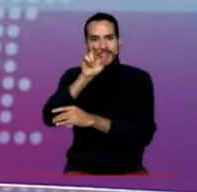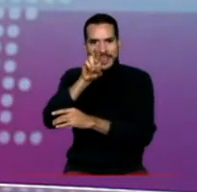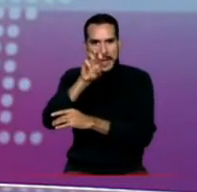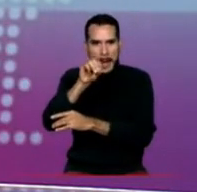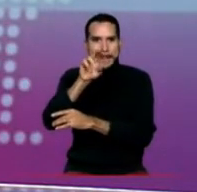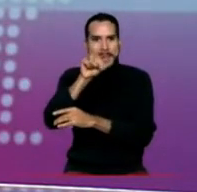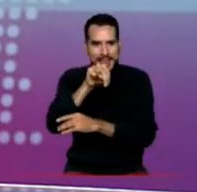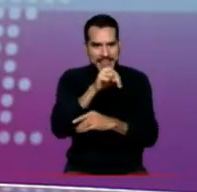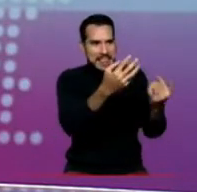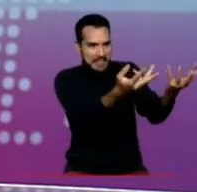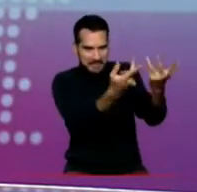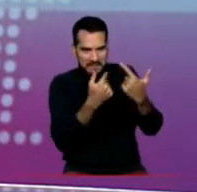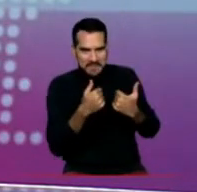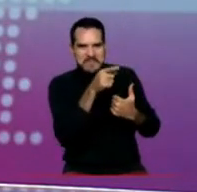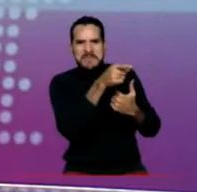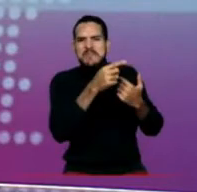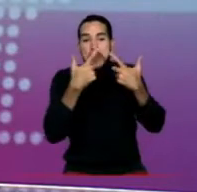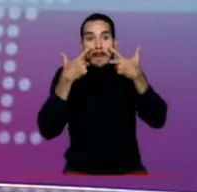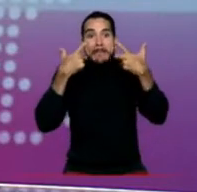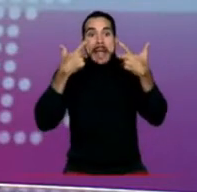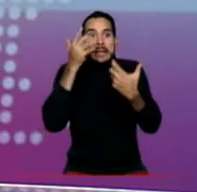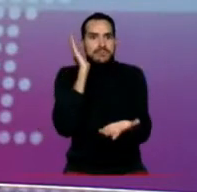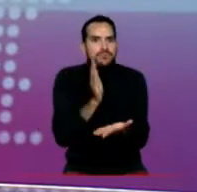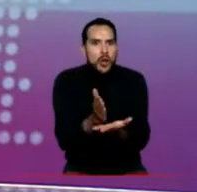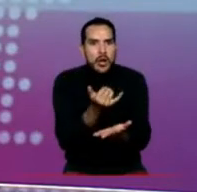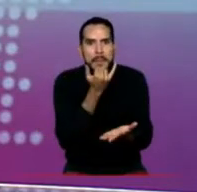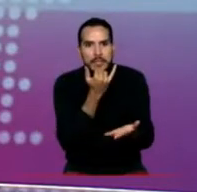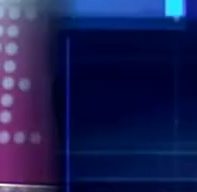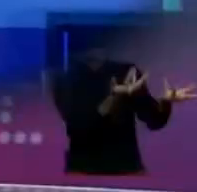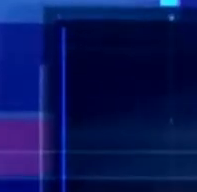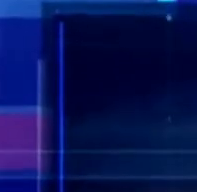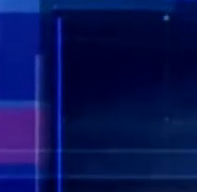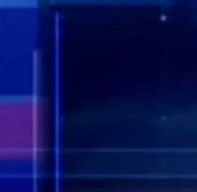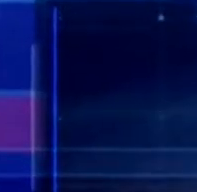Mora con su avance de lo más importante. Carmen, muy buenos días.